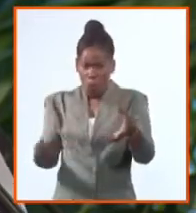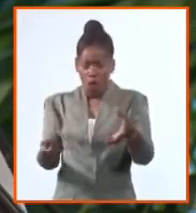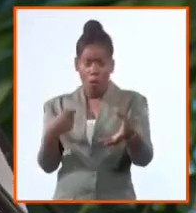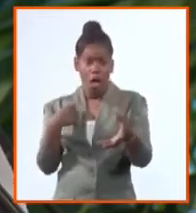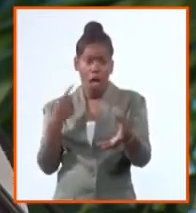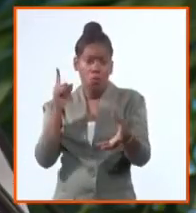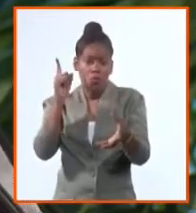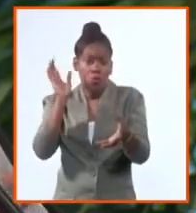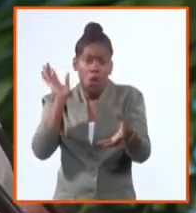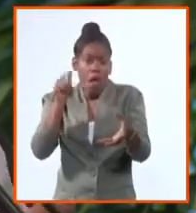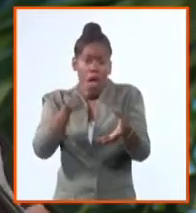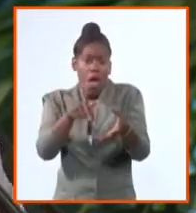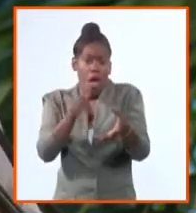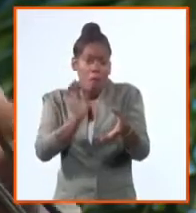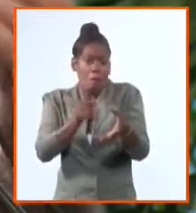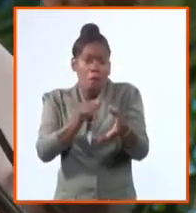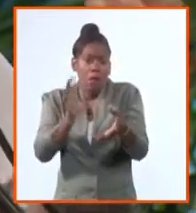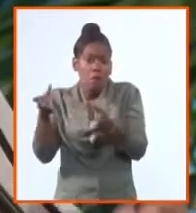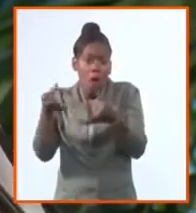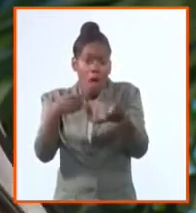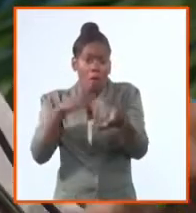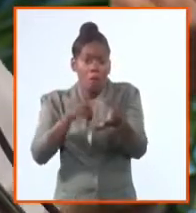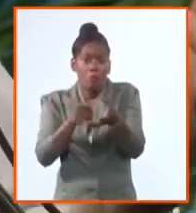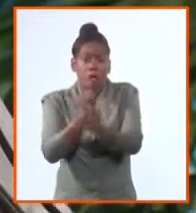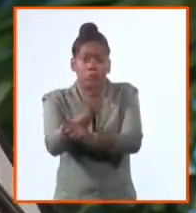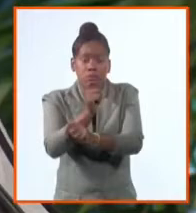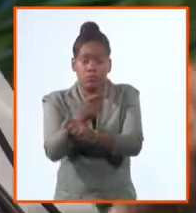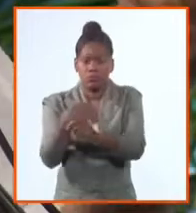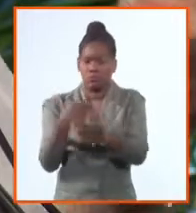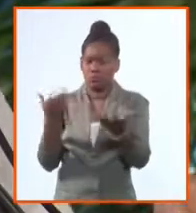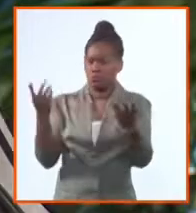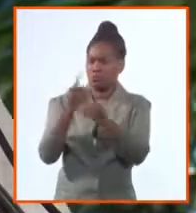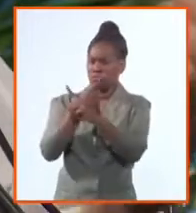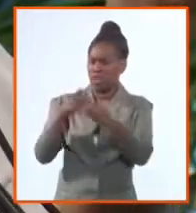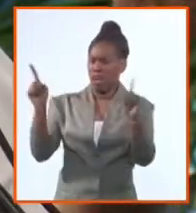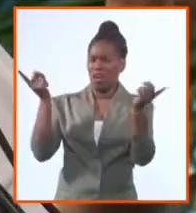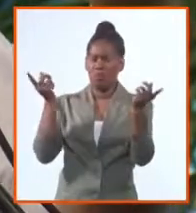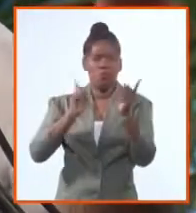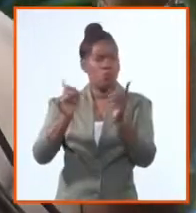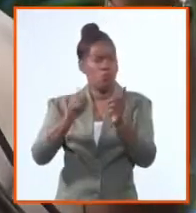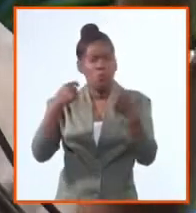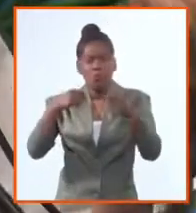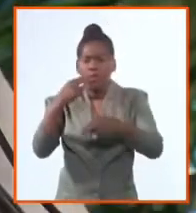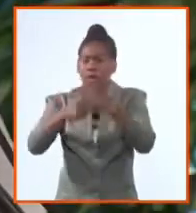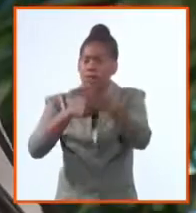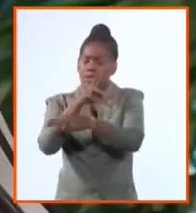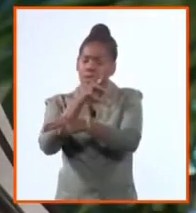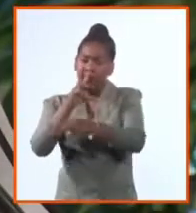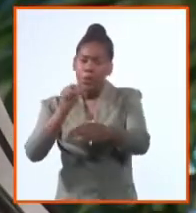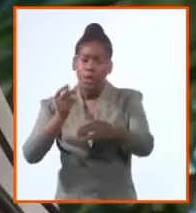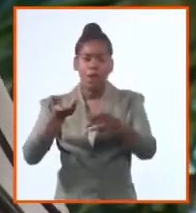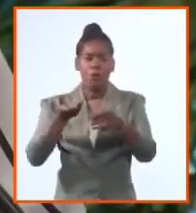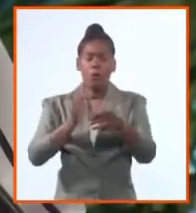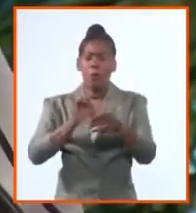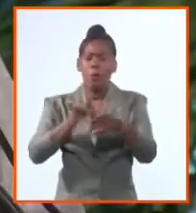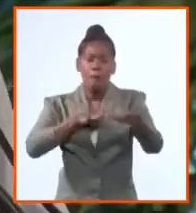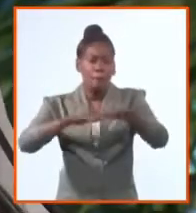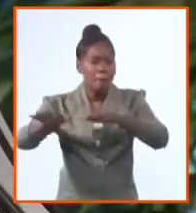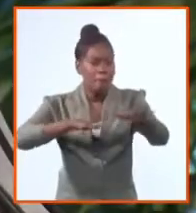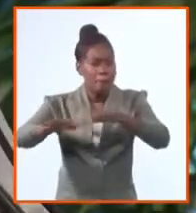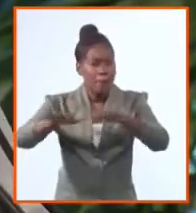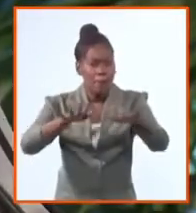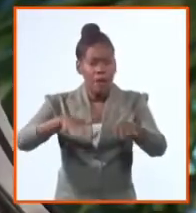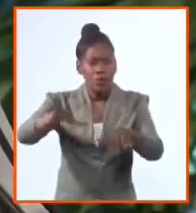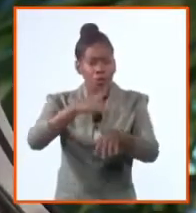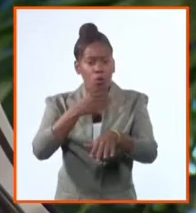funcionar, no es tarea de un día, pero estoy refiriendo, me parece, a temas estratégicos en la formación de nuestros cuadros y sobre todo en la formación de nuestros jóvenes,